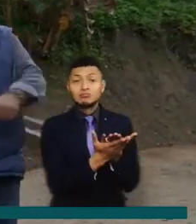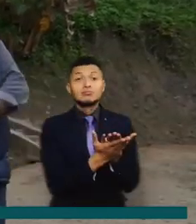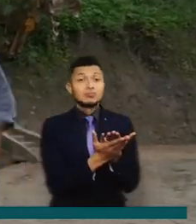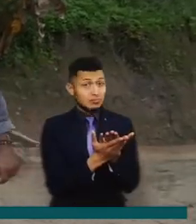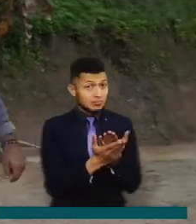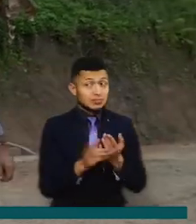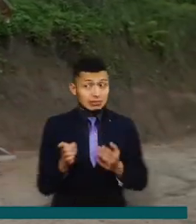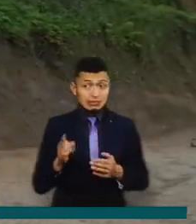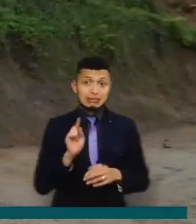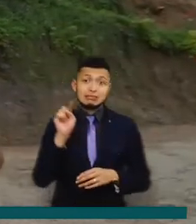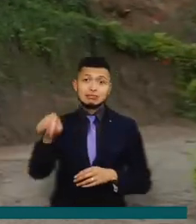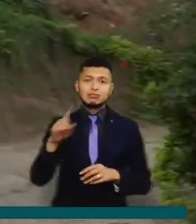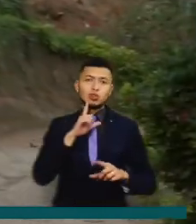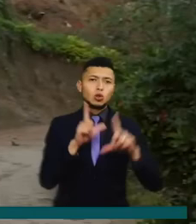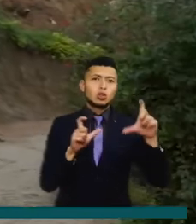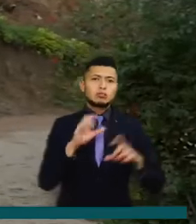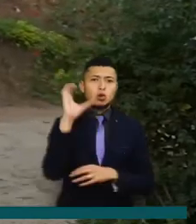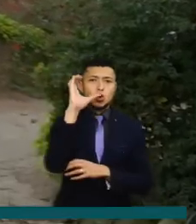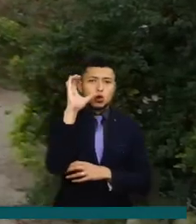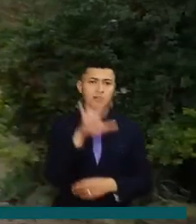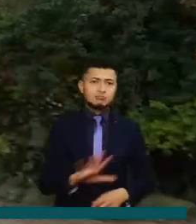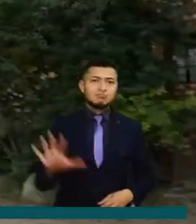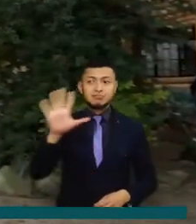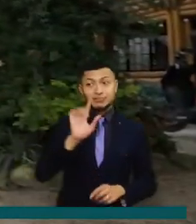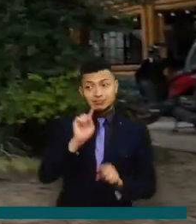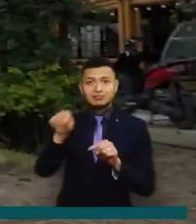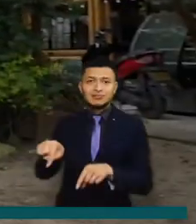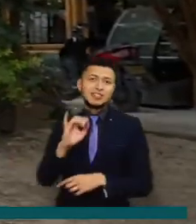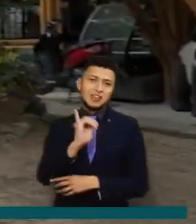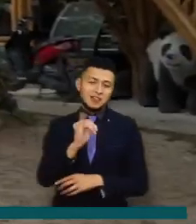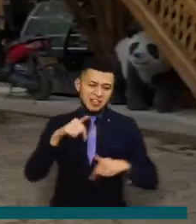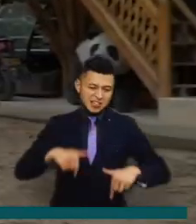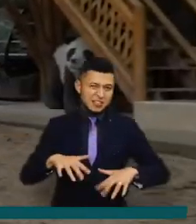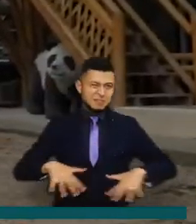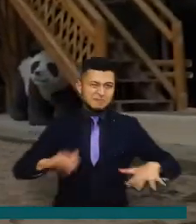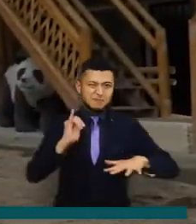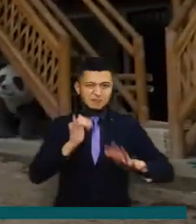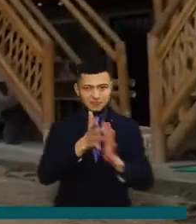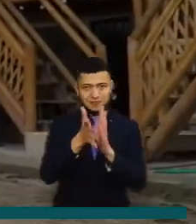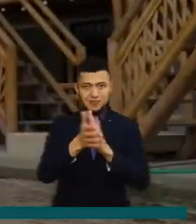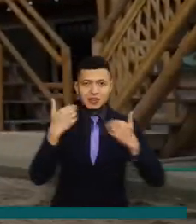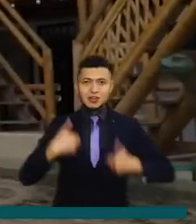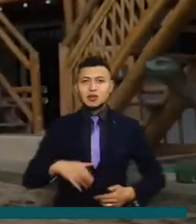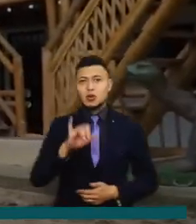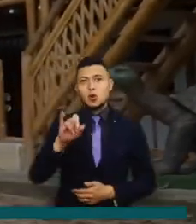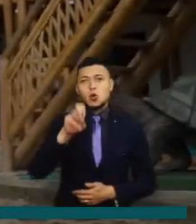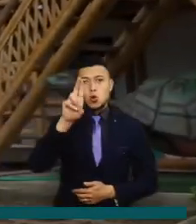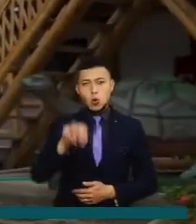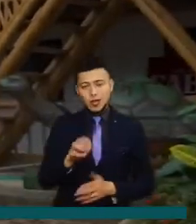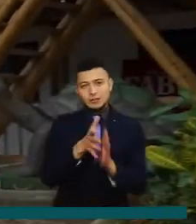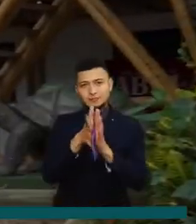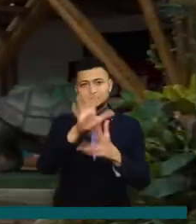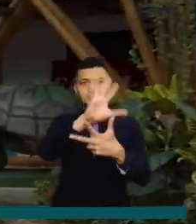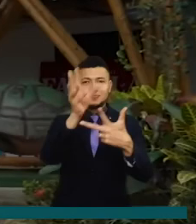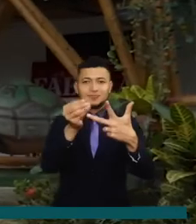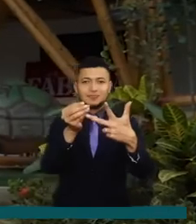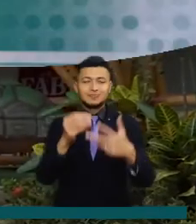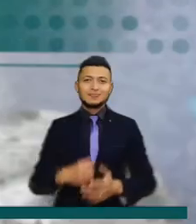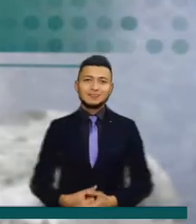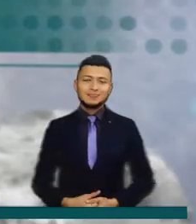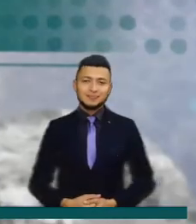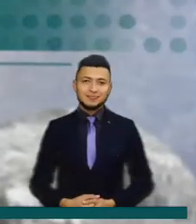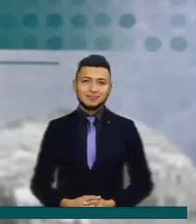otro destino turístico para Colombia. Desde Ibagué, informó Juan Manuel Escobar Arias para Enlace 13.